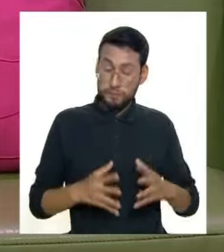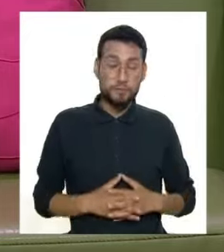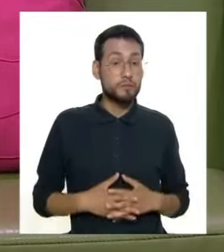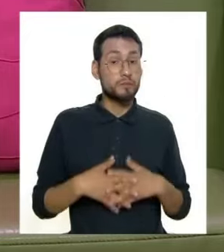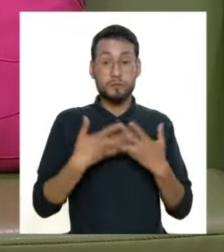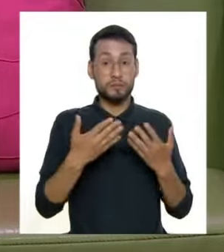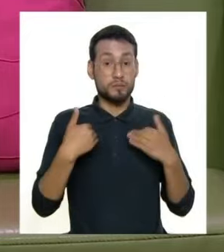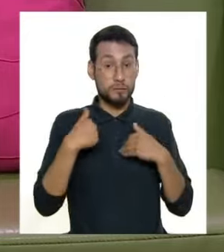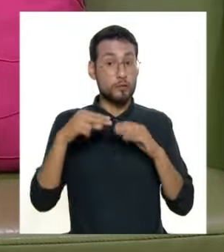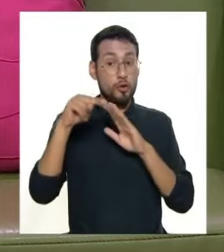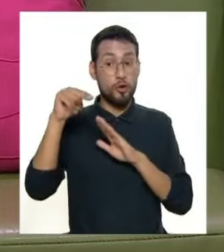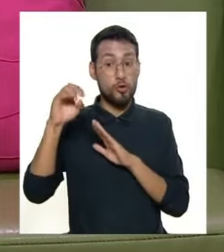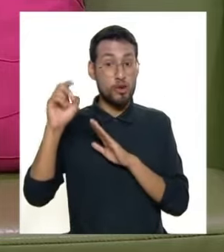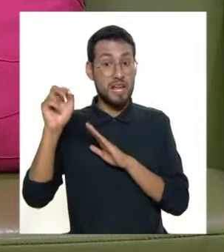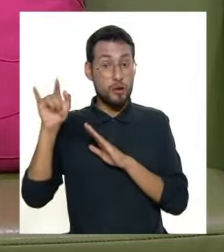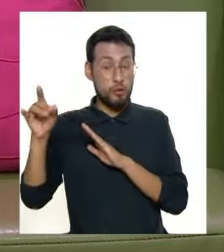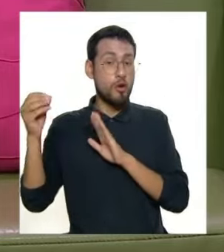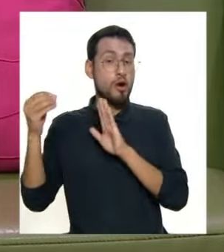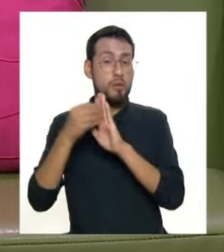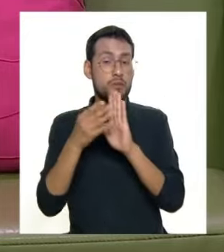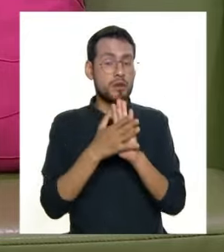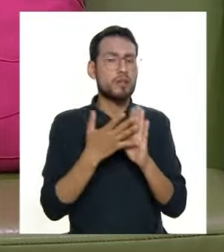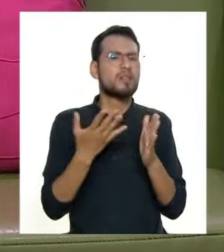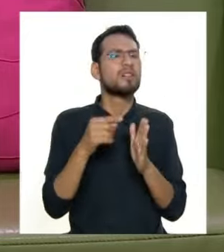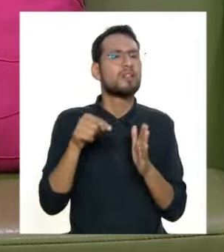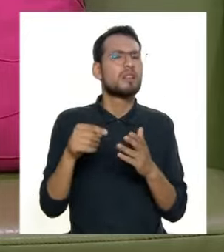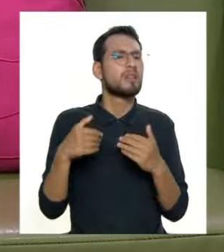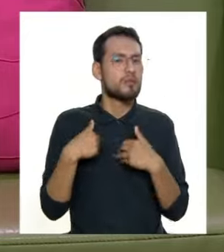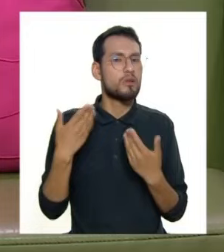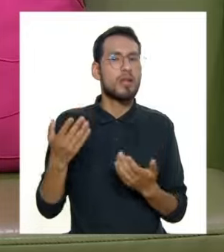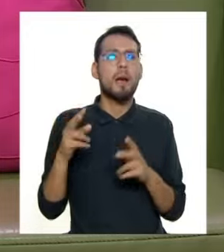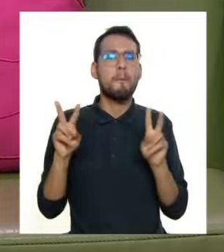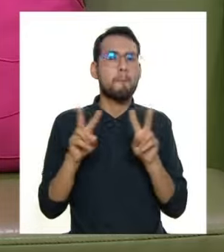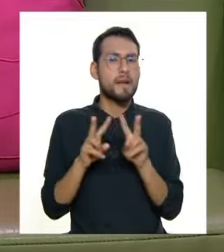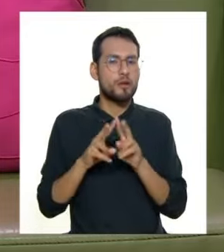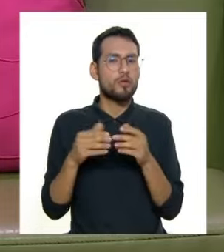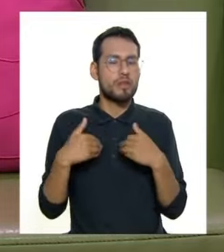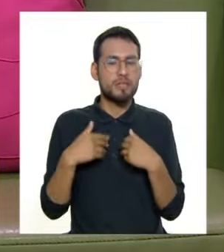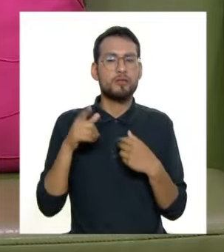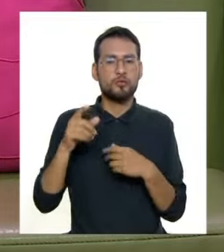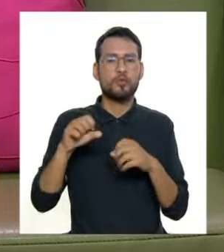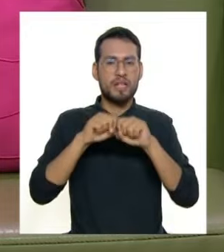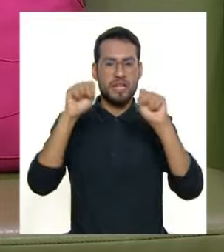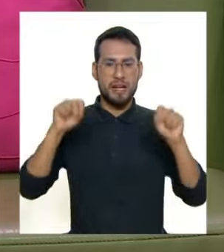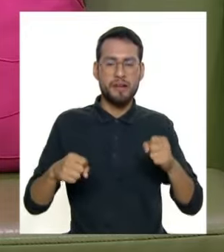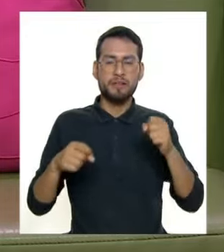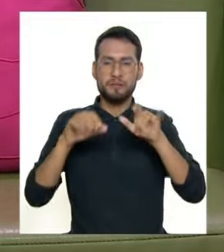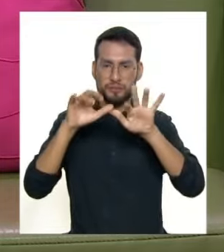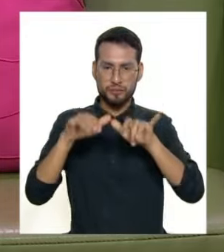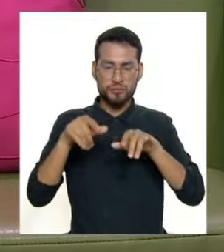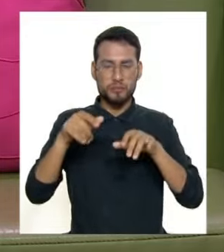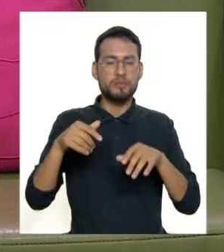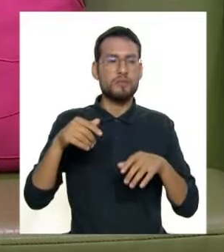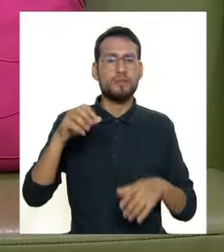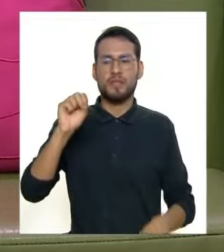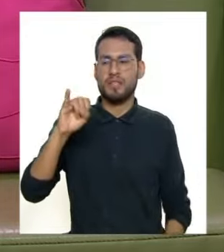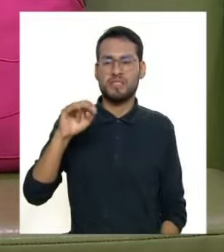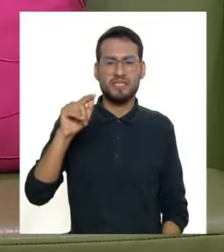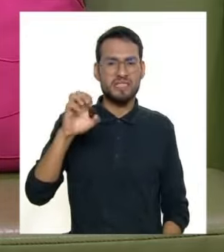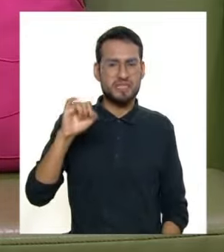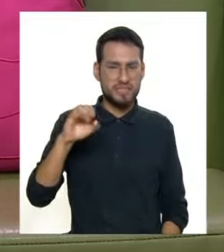se realizan ante notario se presentan en la vía de manera virtual a través de la plataforma del CID, del Sistema de